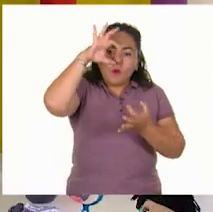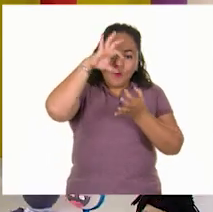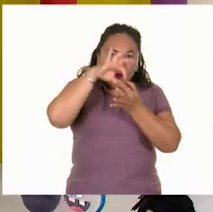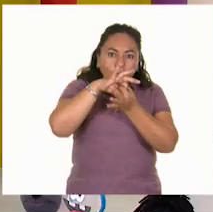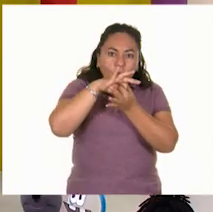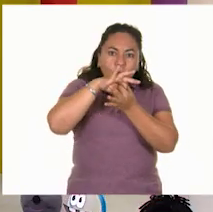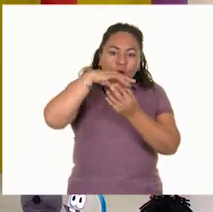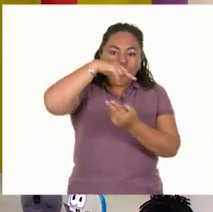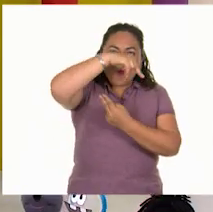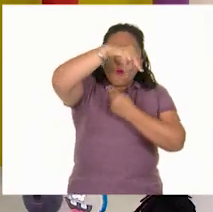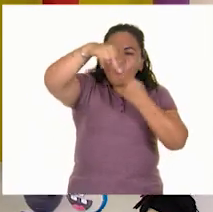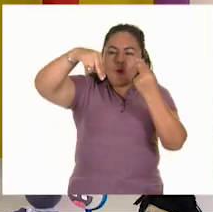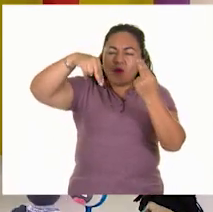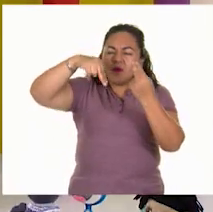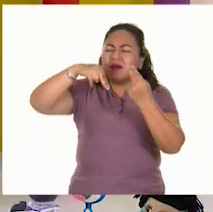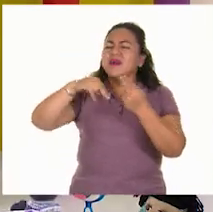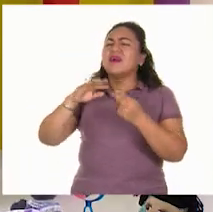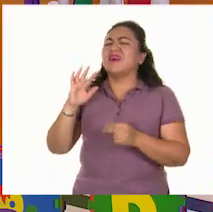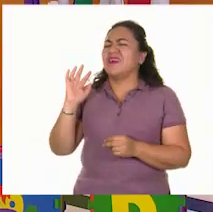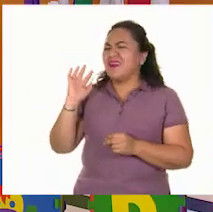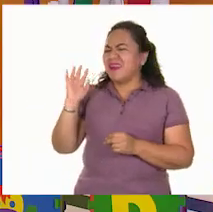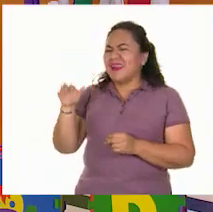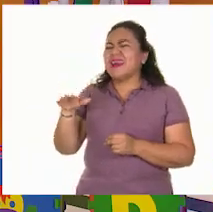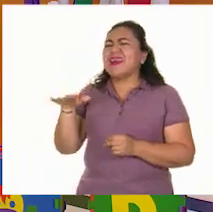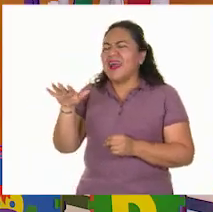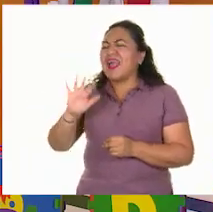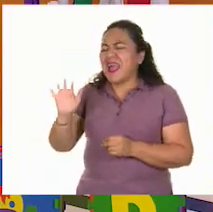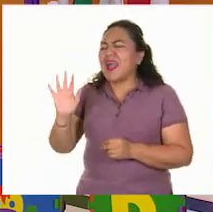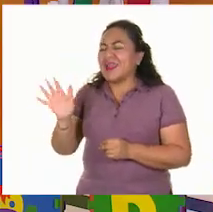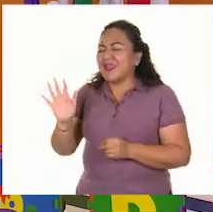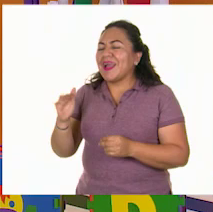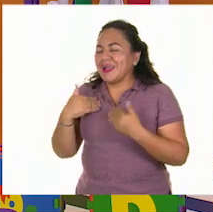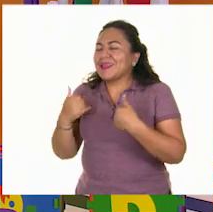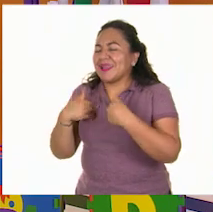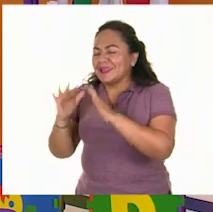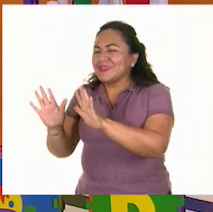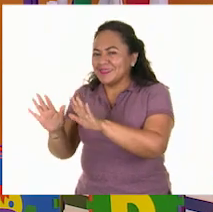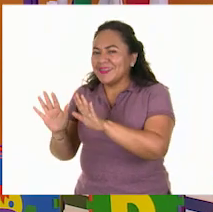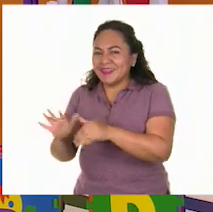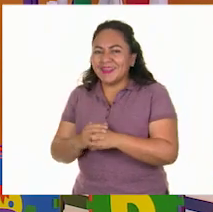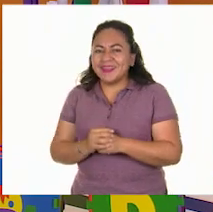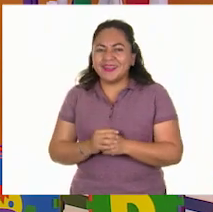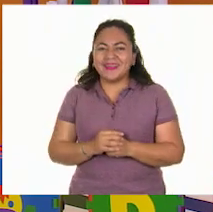el universo y los... Sí, ya te entendimos, mi querido.